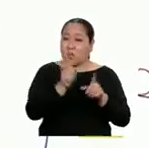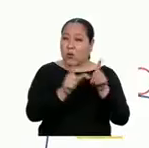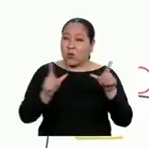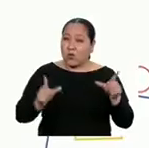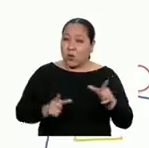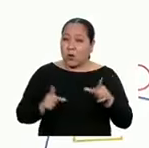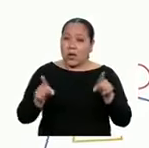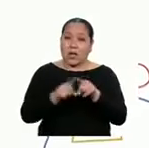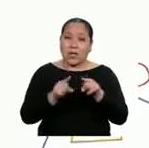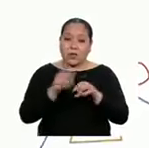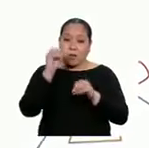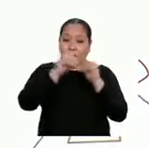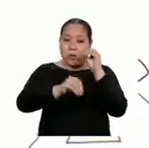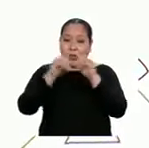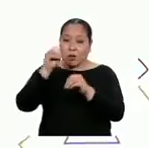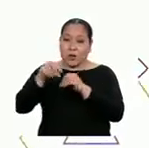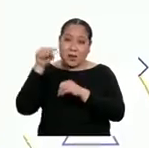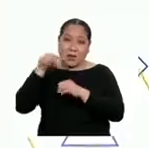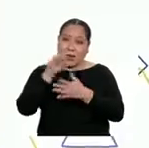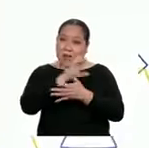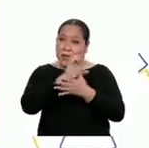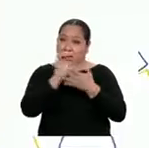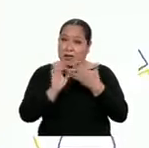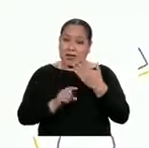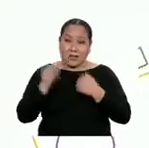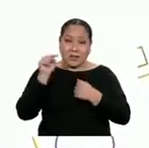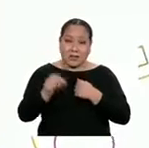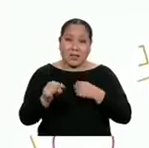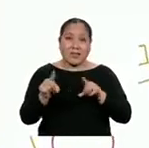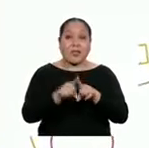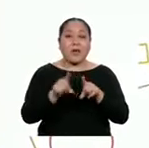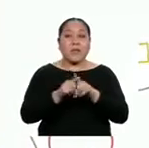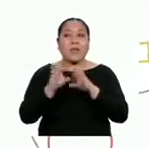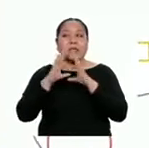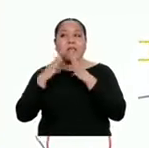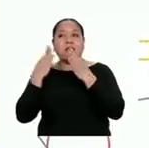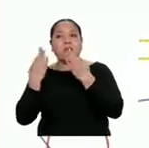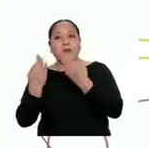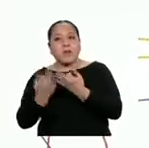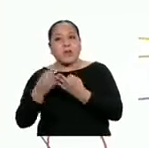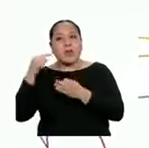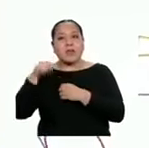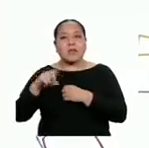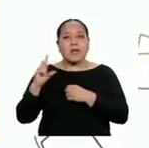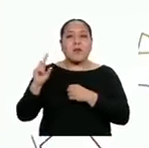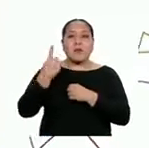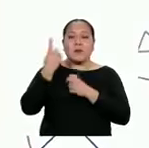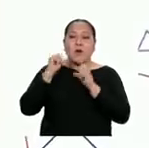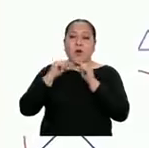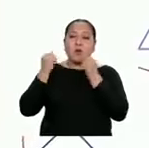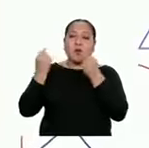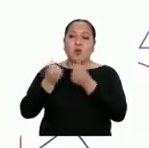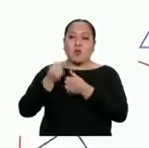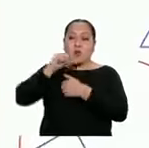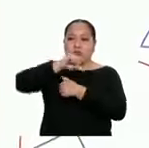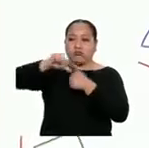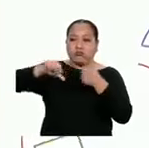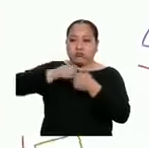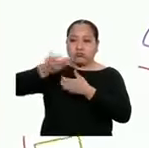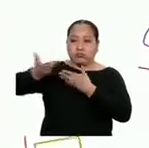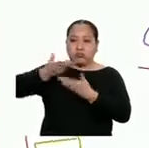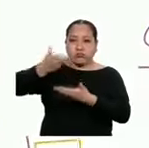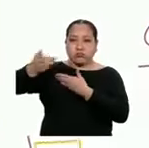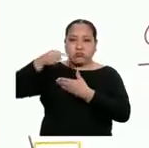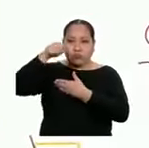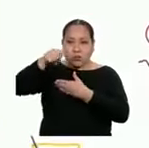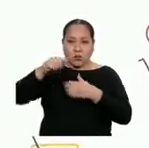donde convergen todas estas características. También está la familia, que es el primer grupo de socialización